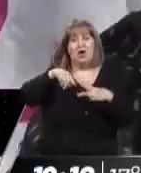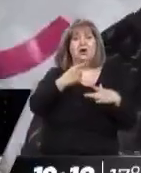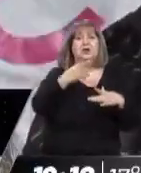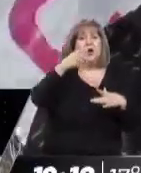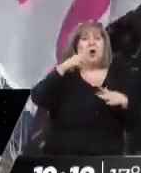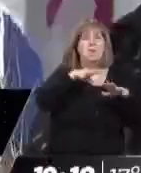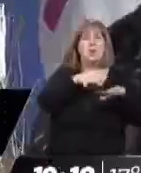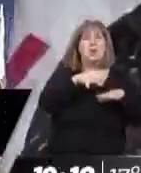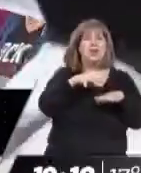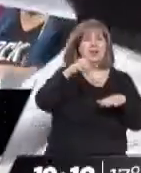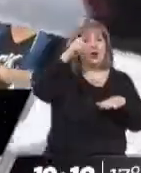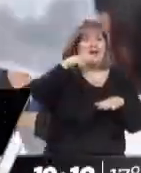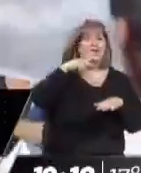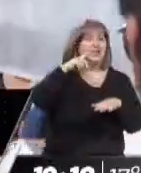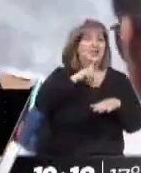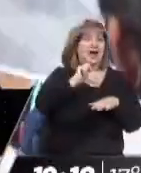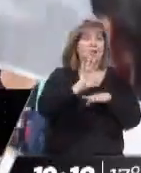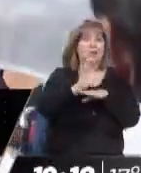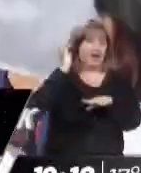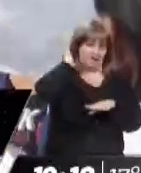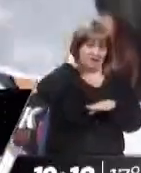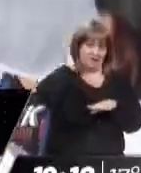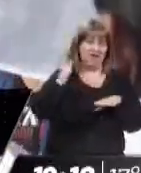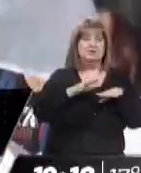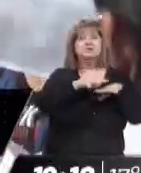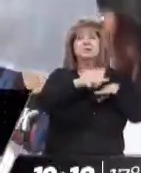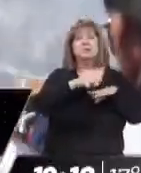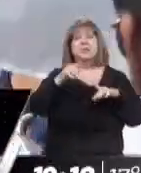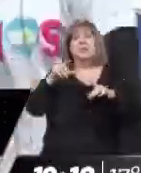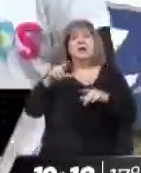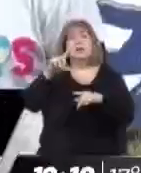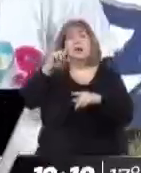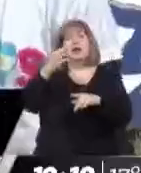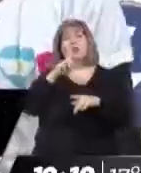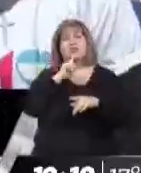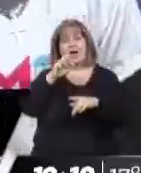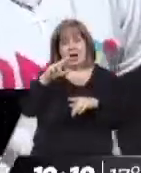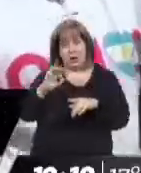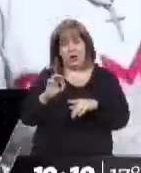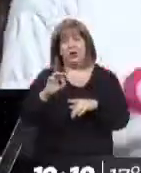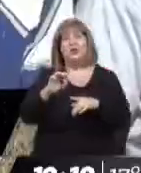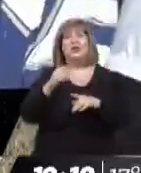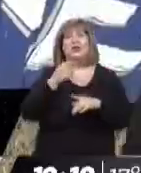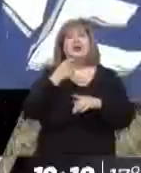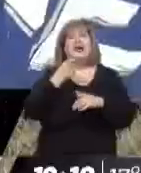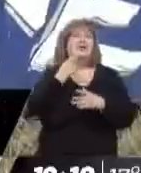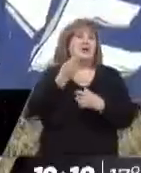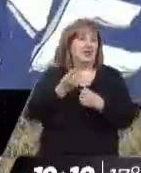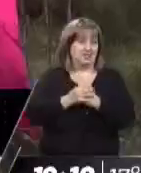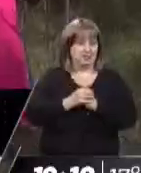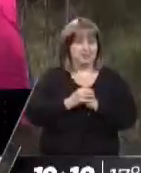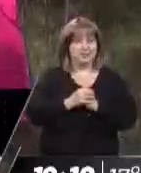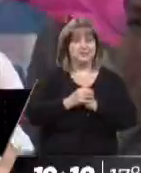titular. Después de muchos años con Luis Boma a la cabeza, ahora está allí Lautaro Cruciani. Exactamente, vamos a escucharlos a ellos que esto decían.